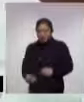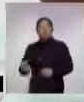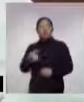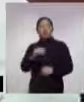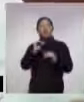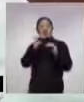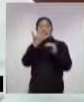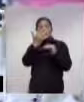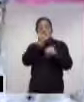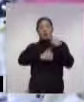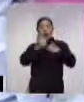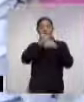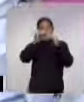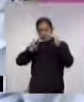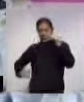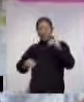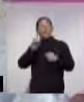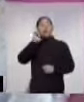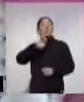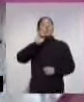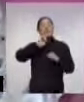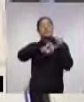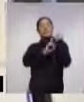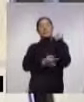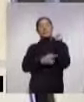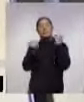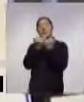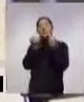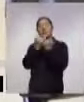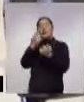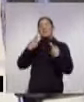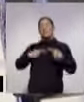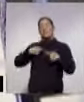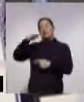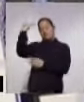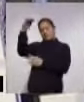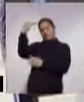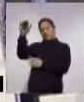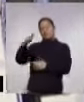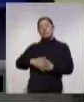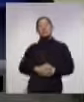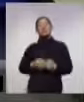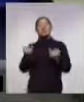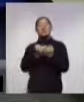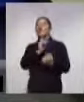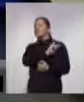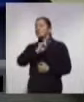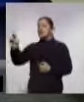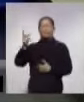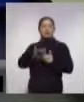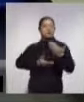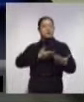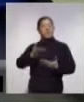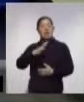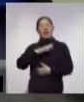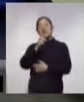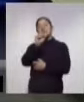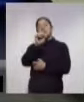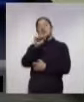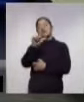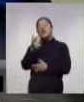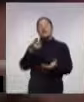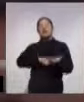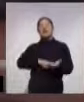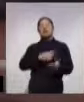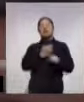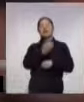menores de 5 años de edad, mujeres embarazadas, así como adultos mayores. Cabe recordar que todos los servicios de atención médica que ofrece la Secretaría de Salud del